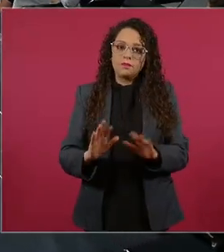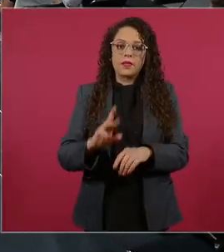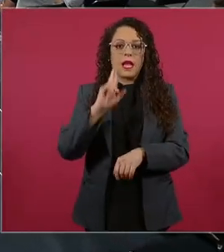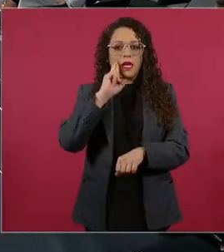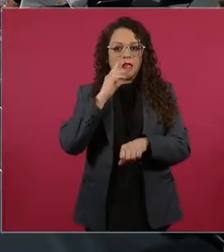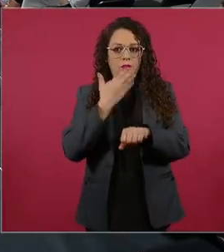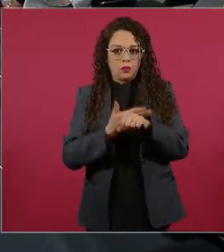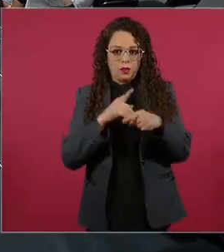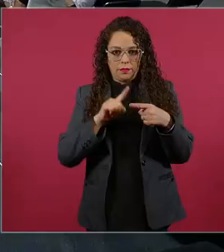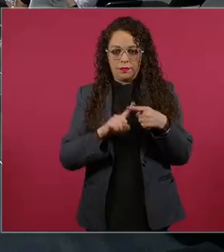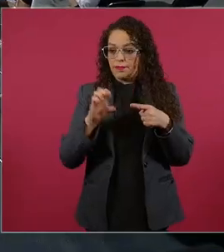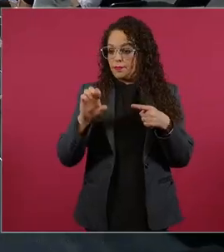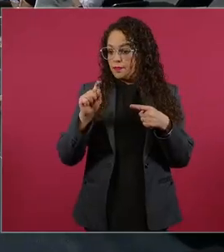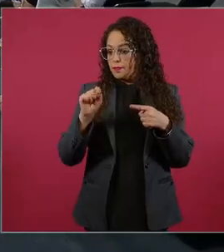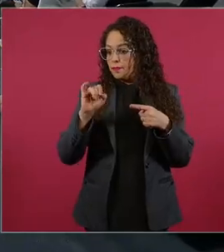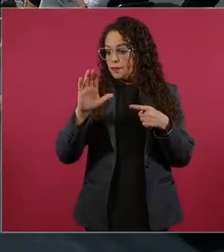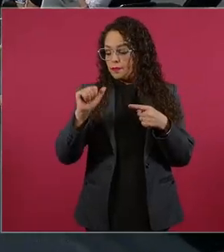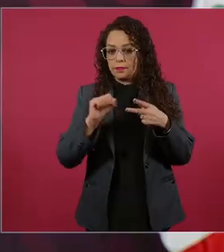de ética,